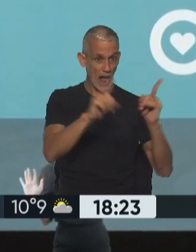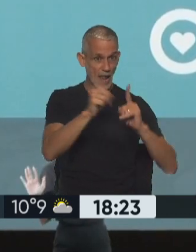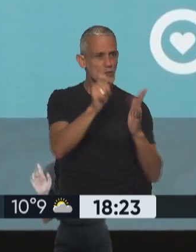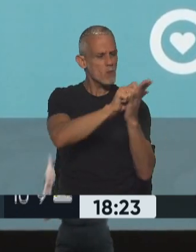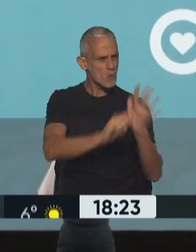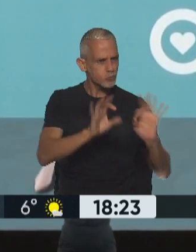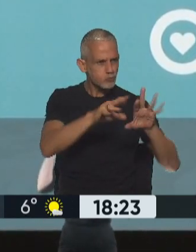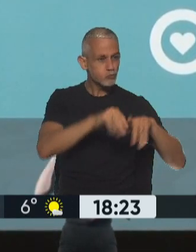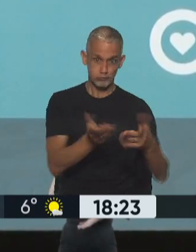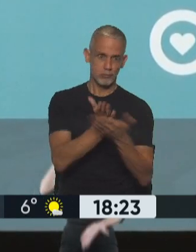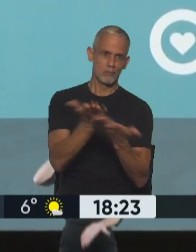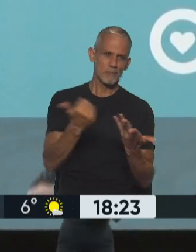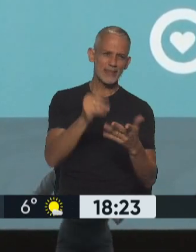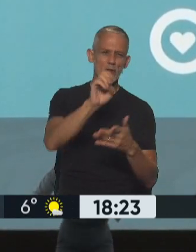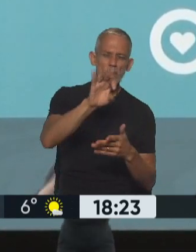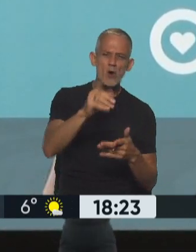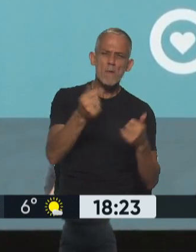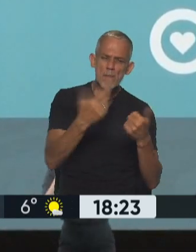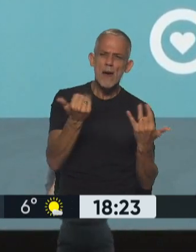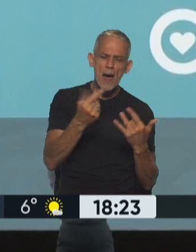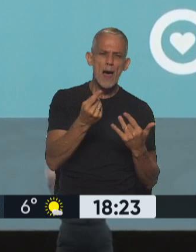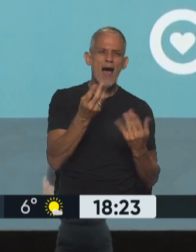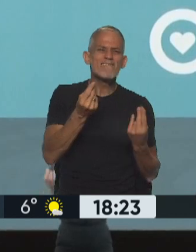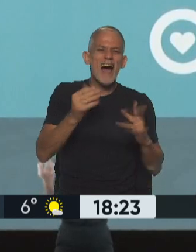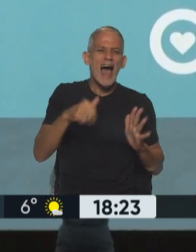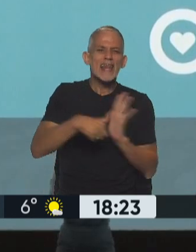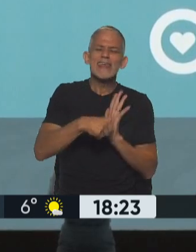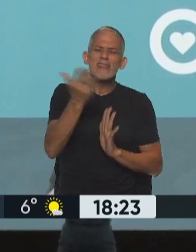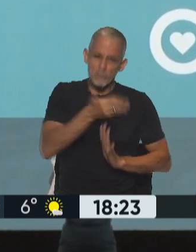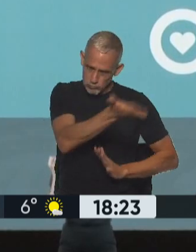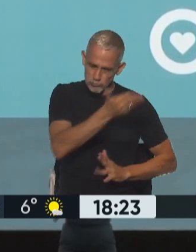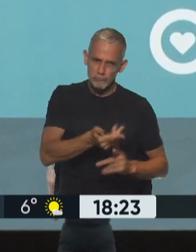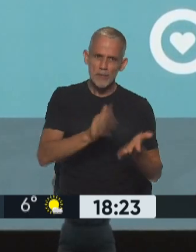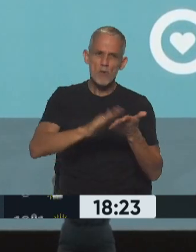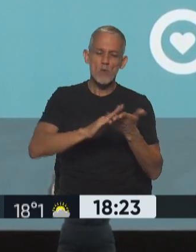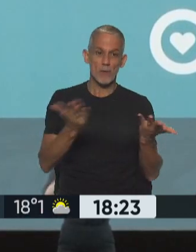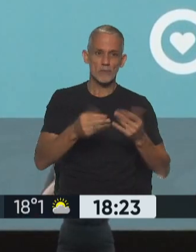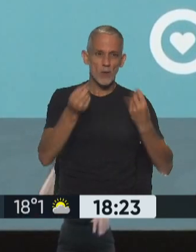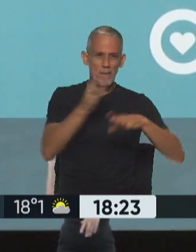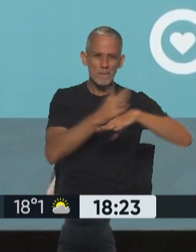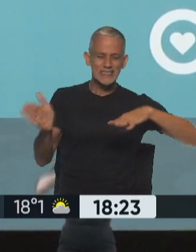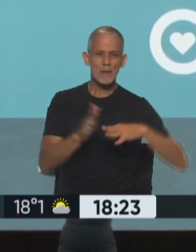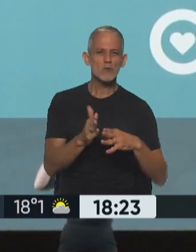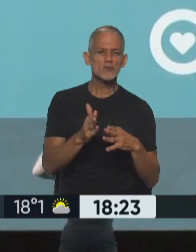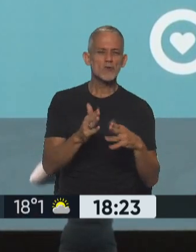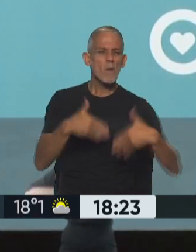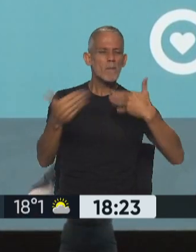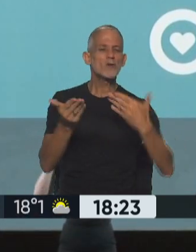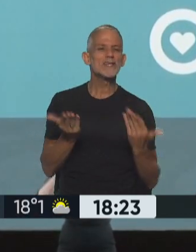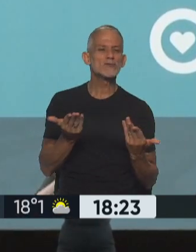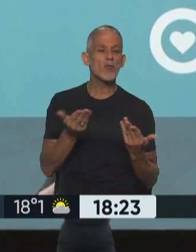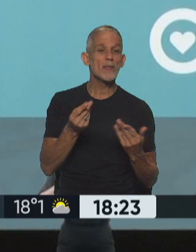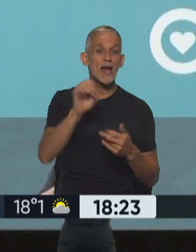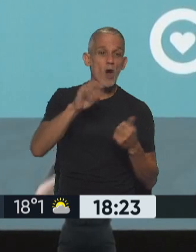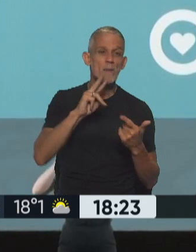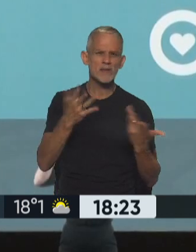a ver pedido y solicitado que sea la validación de identidad por la magnitud cuando arrancamos este proceso de validación había